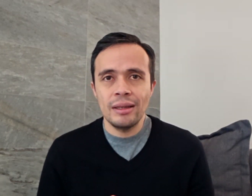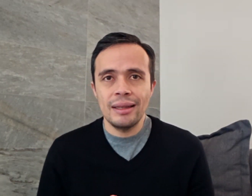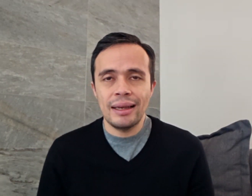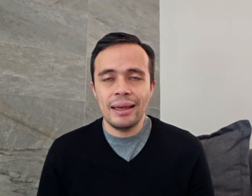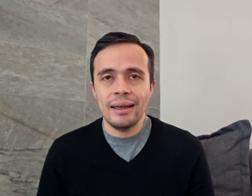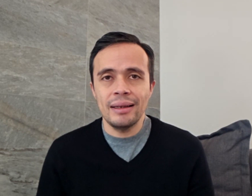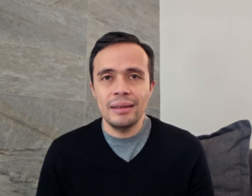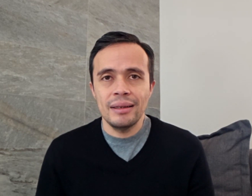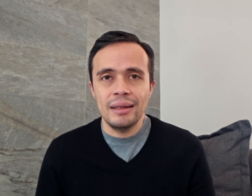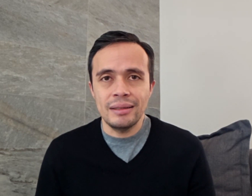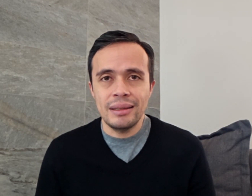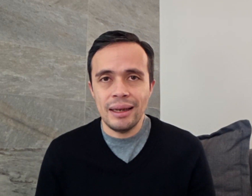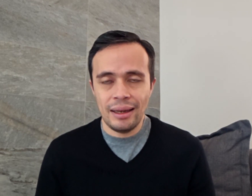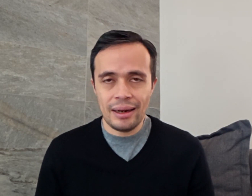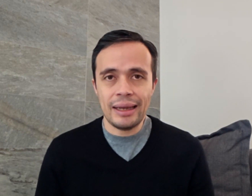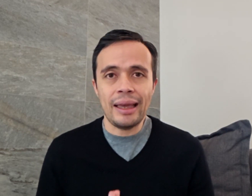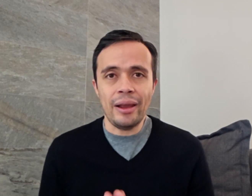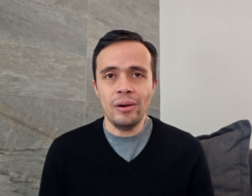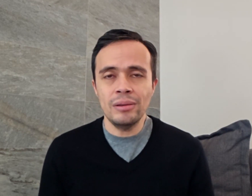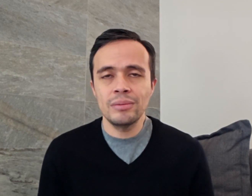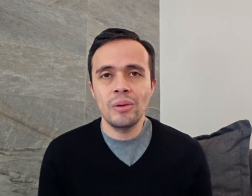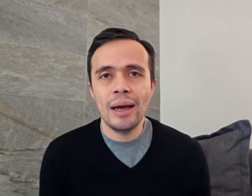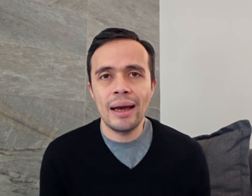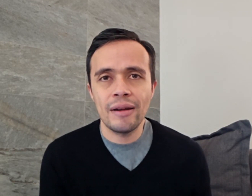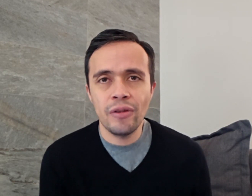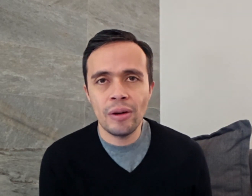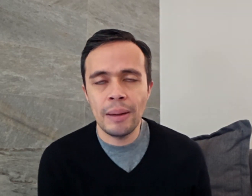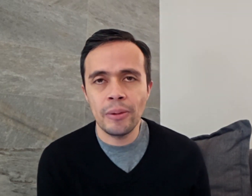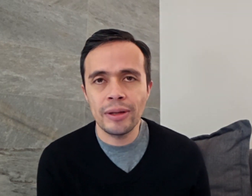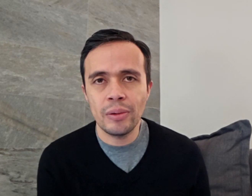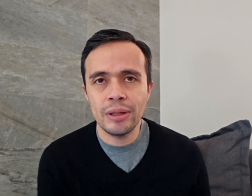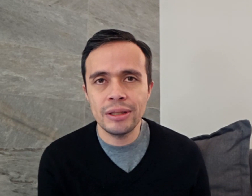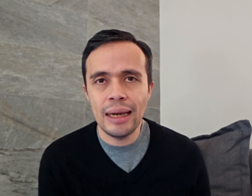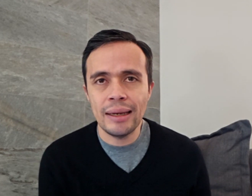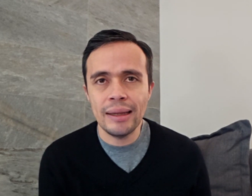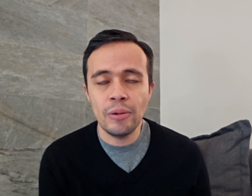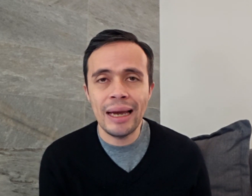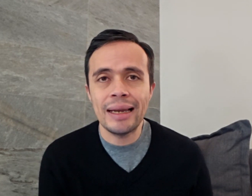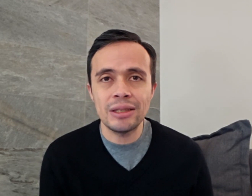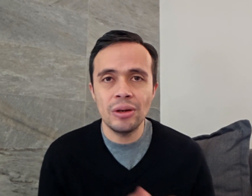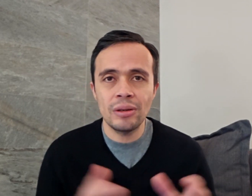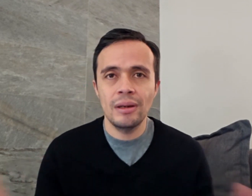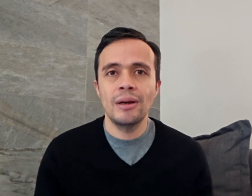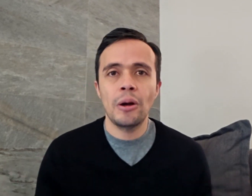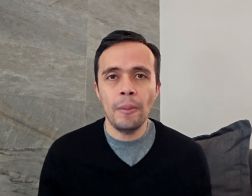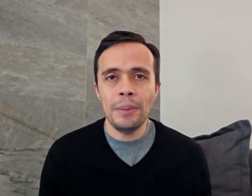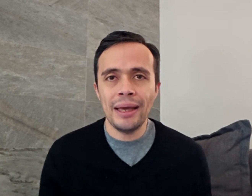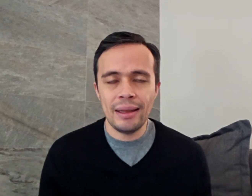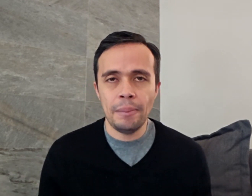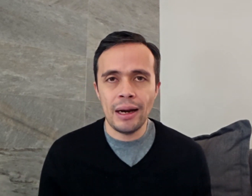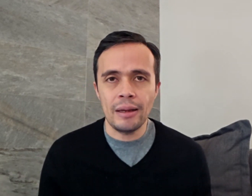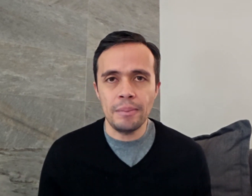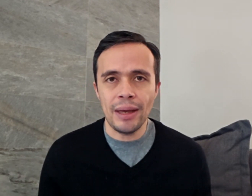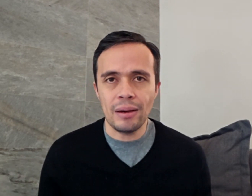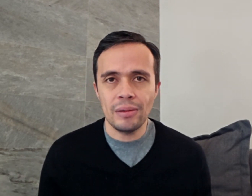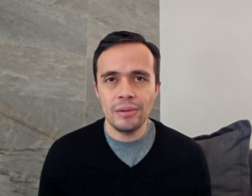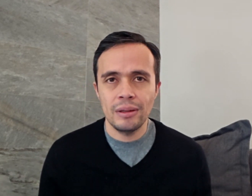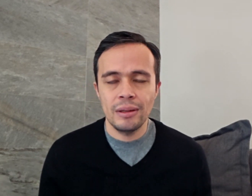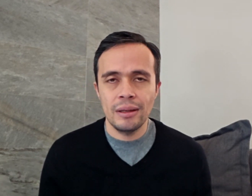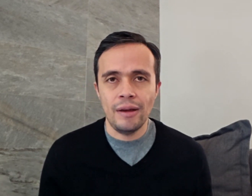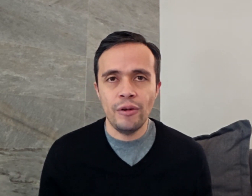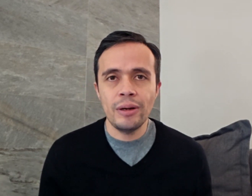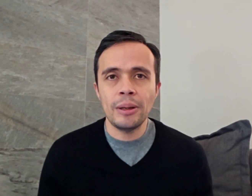términos de que se requirió de una reforma al Poder Judicial y de una elección completa para